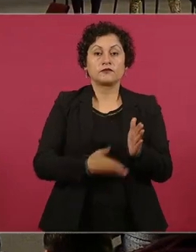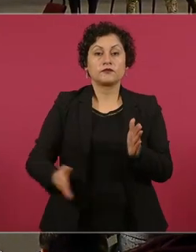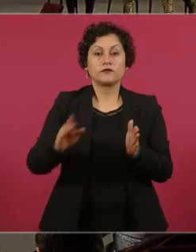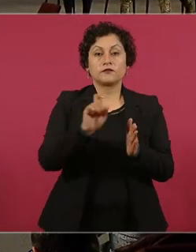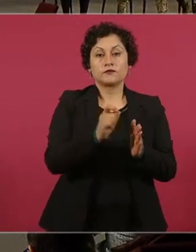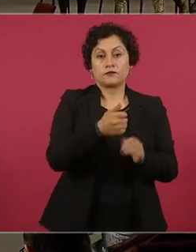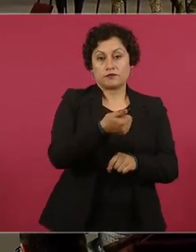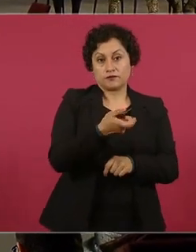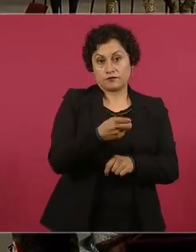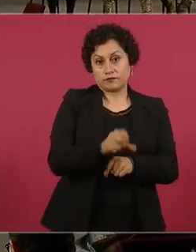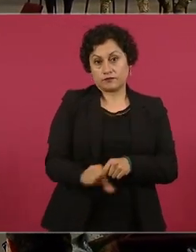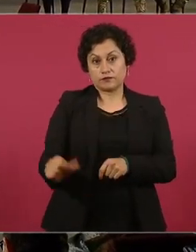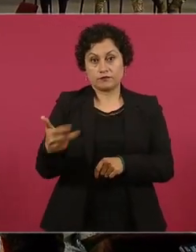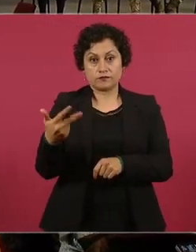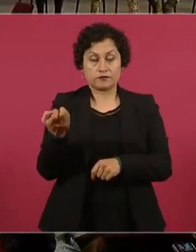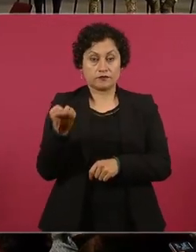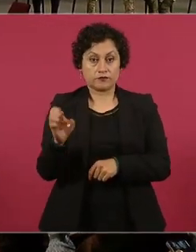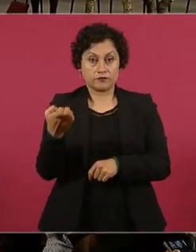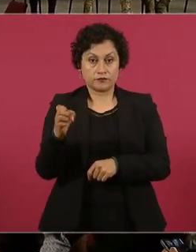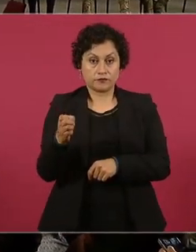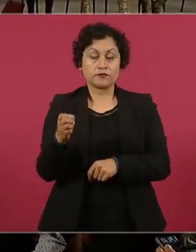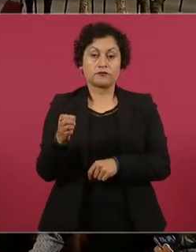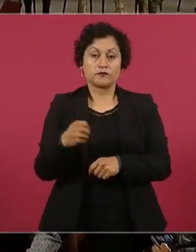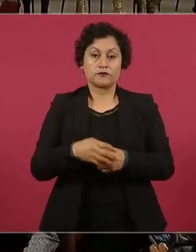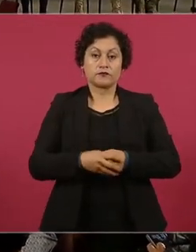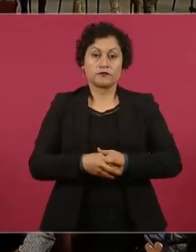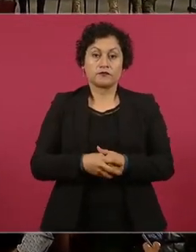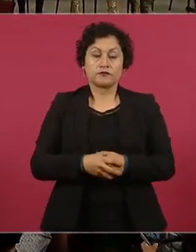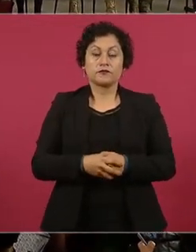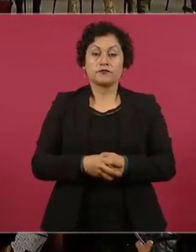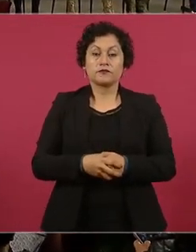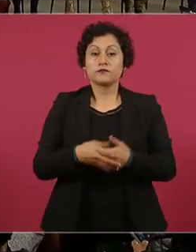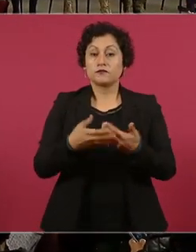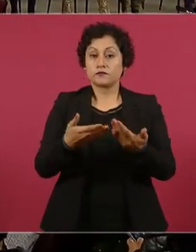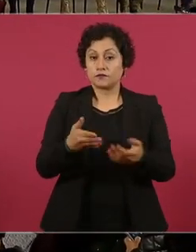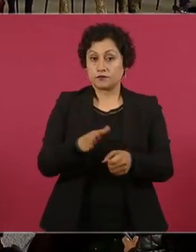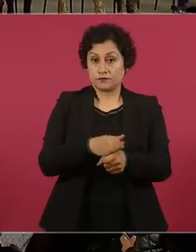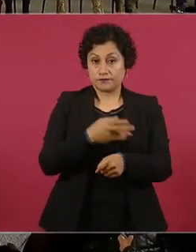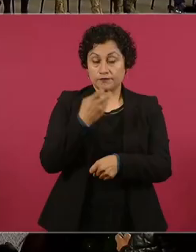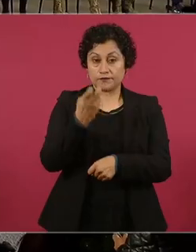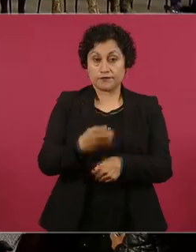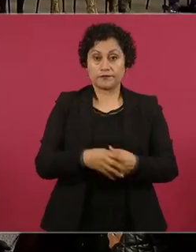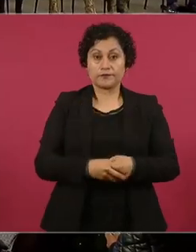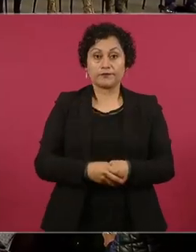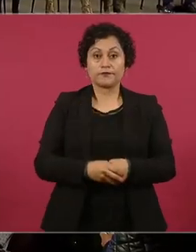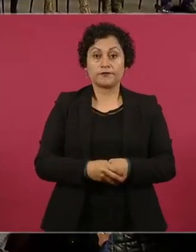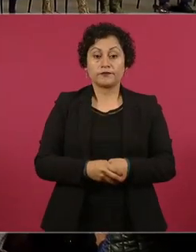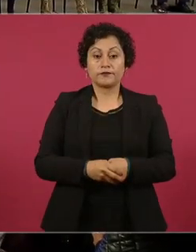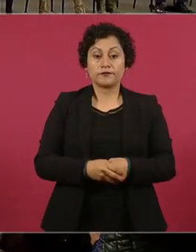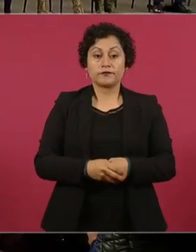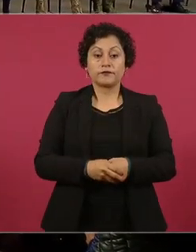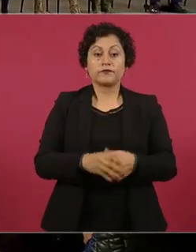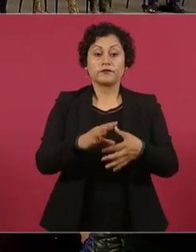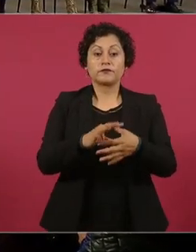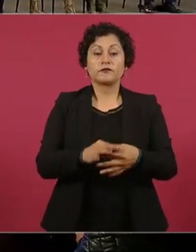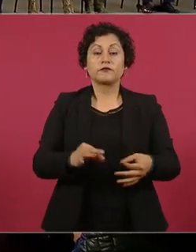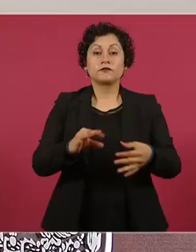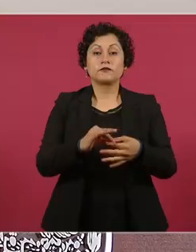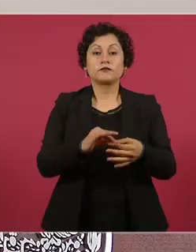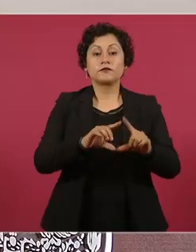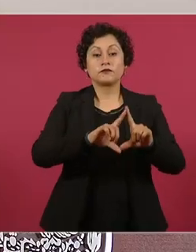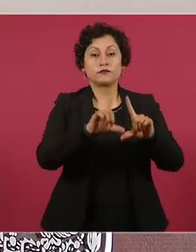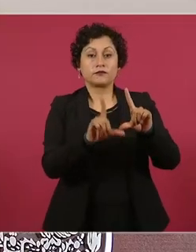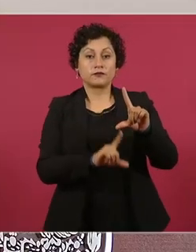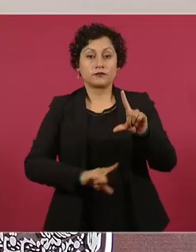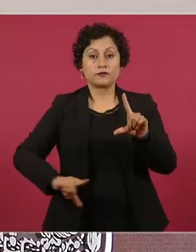de diciembre al 8 de enero del presente año. Para tales efectos se tiene un despliegue en el territorio nacional